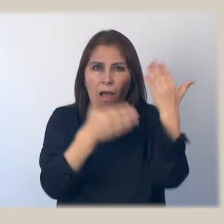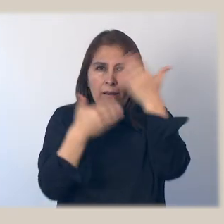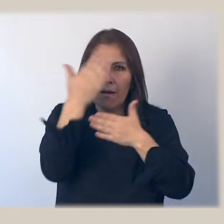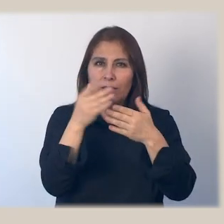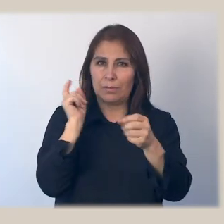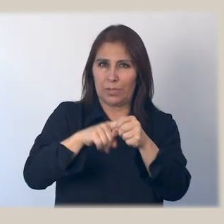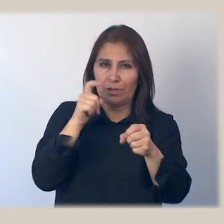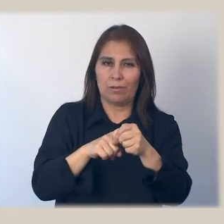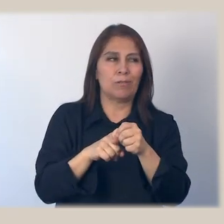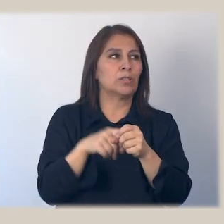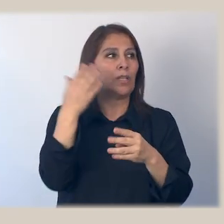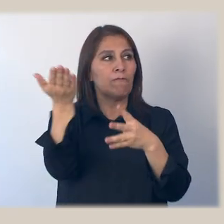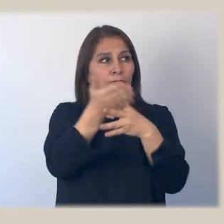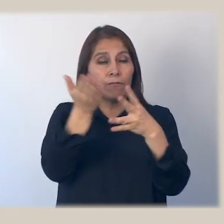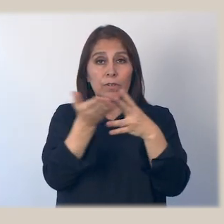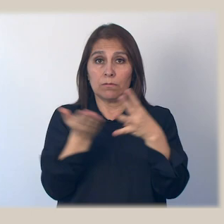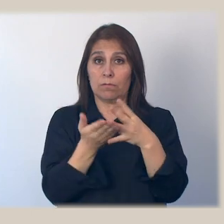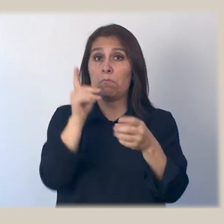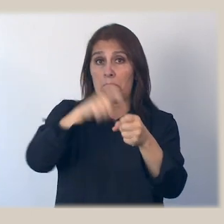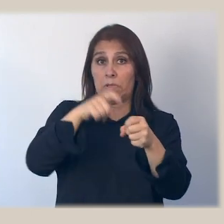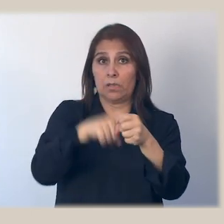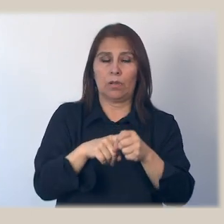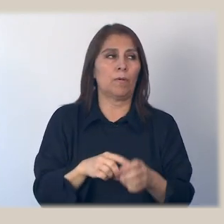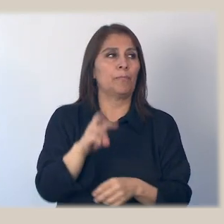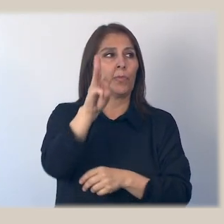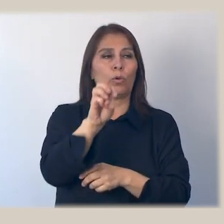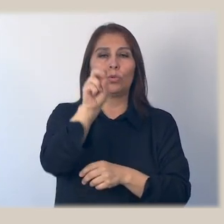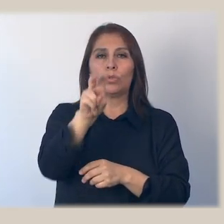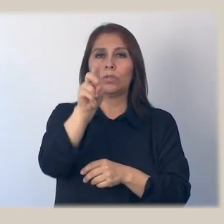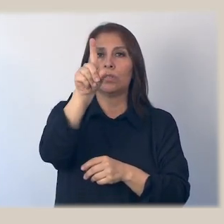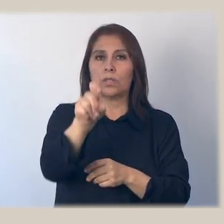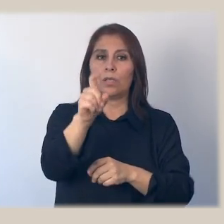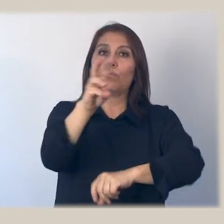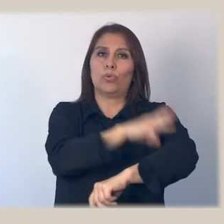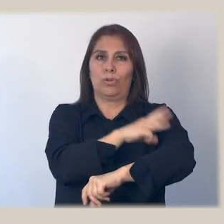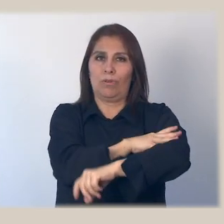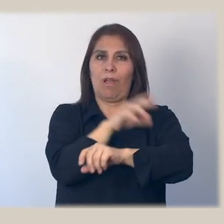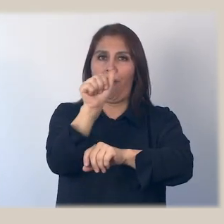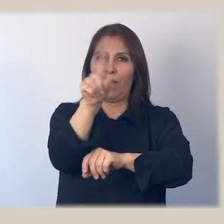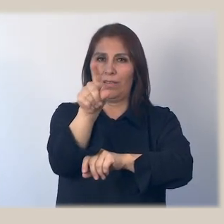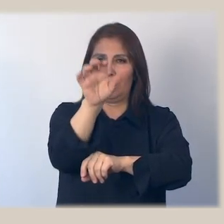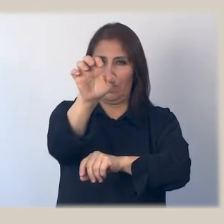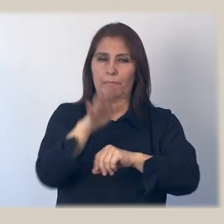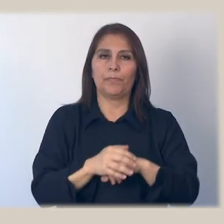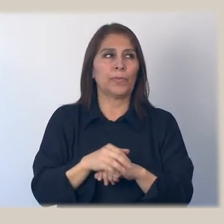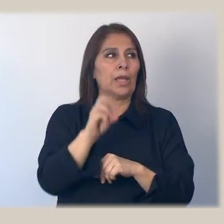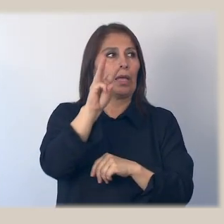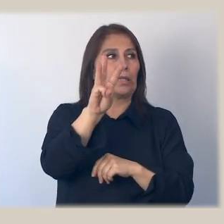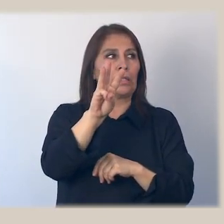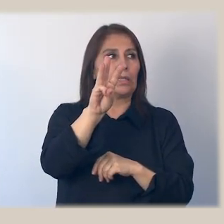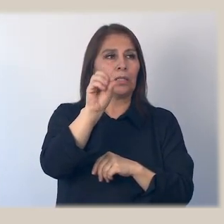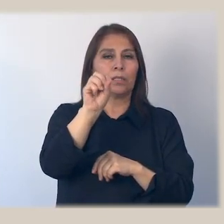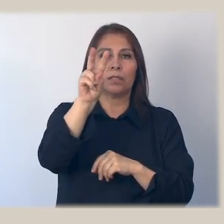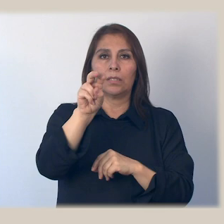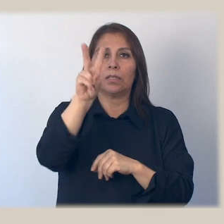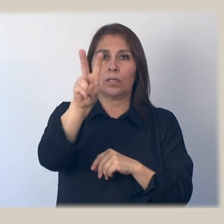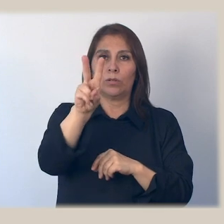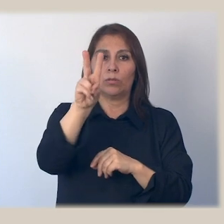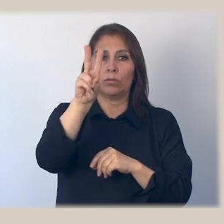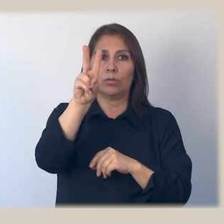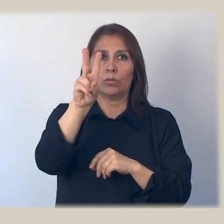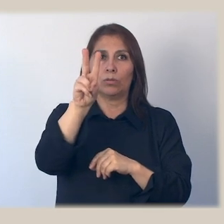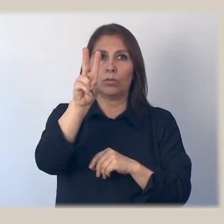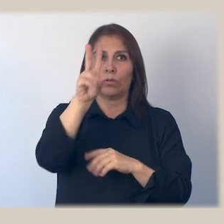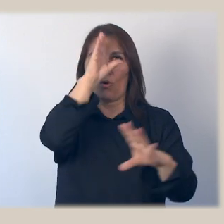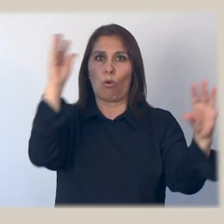y 542 fraccionamientos de matrícula, 876 monitorías ACE, 3.072 convenios UPN